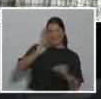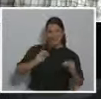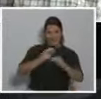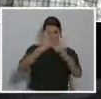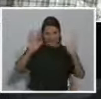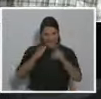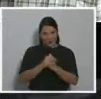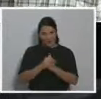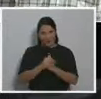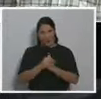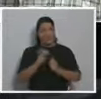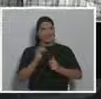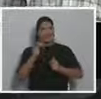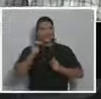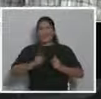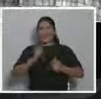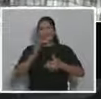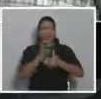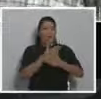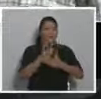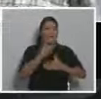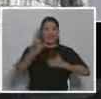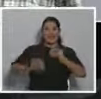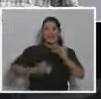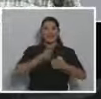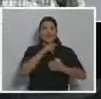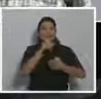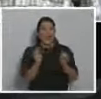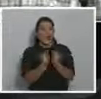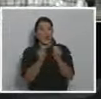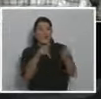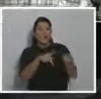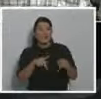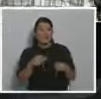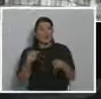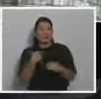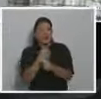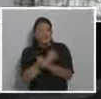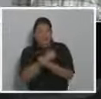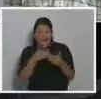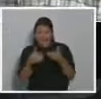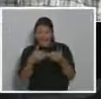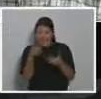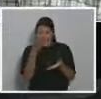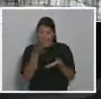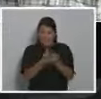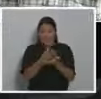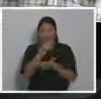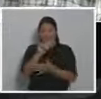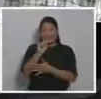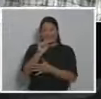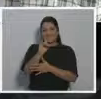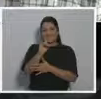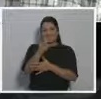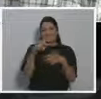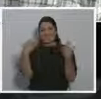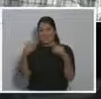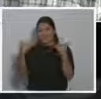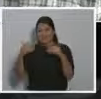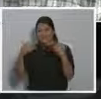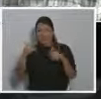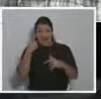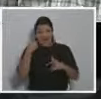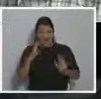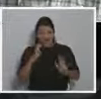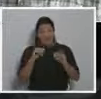supuesto. Estas emociones hay que compartirlas, ¿verdad? Ah, ¿sí? Con la gente que se quiere. Está por detenerse ya, don Isidro. Vamos a ver.